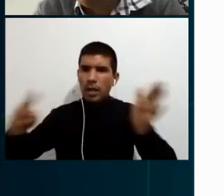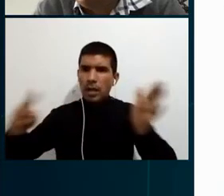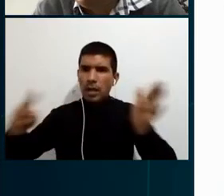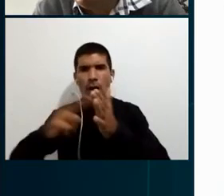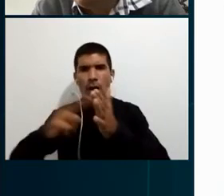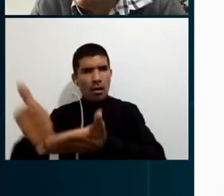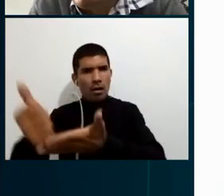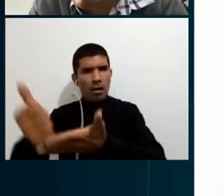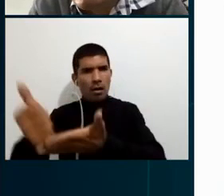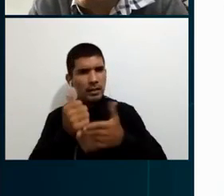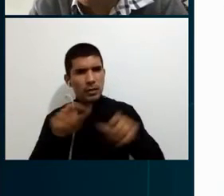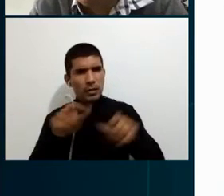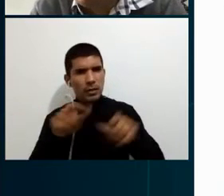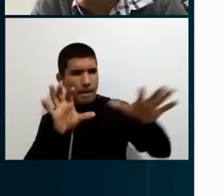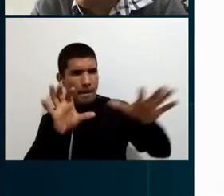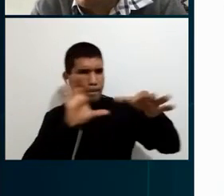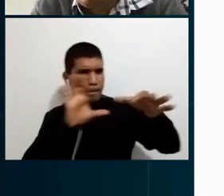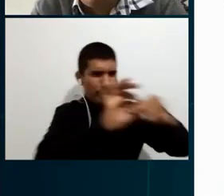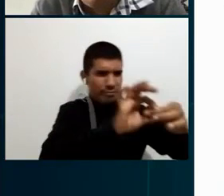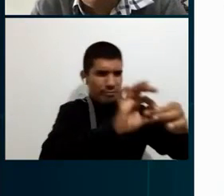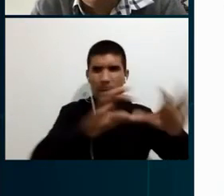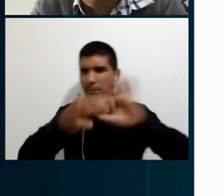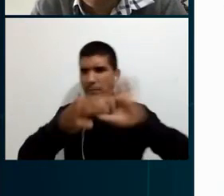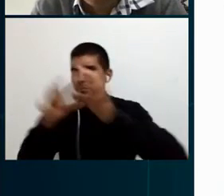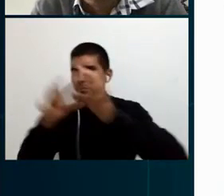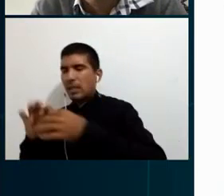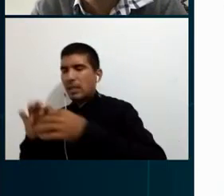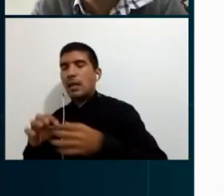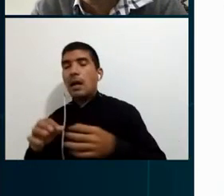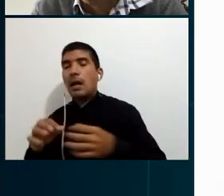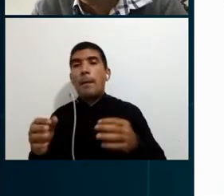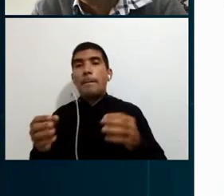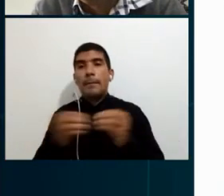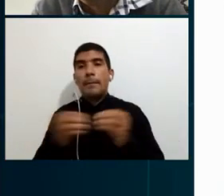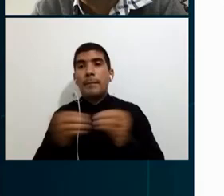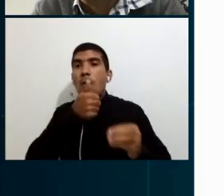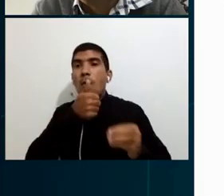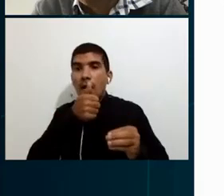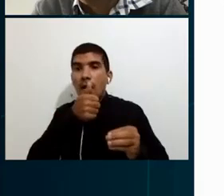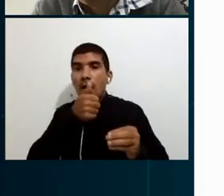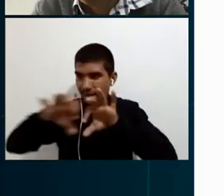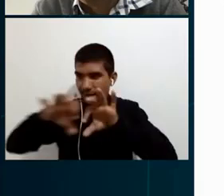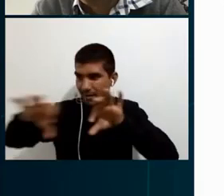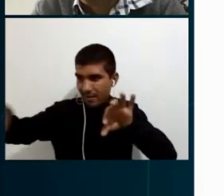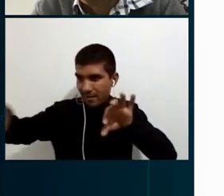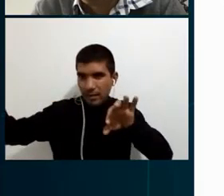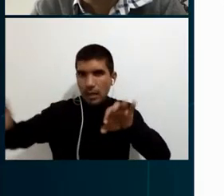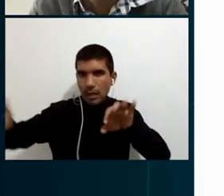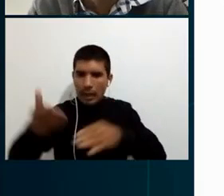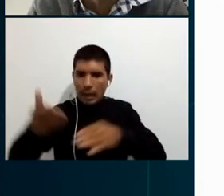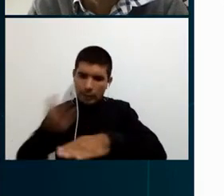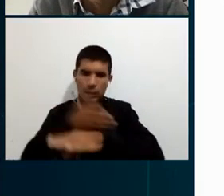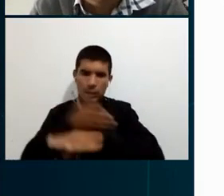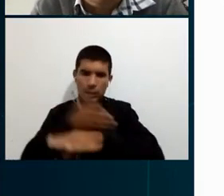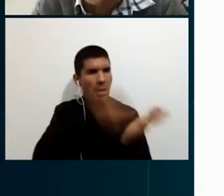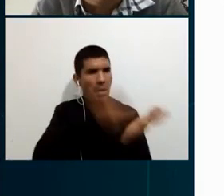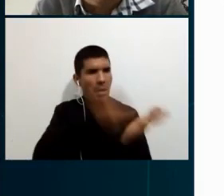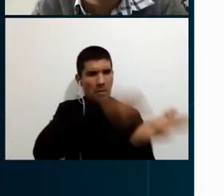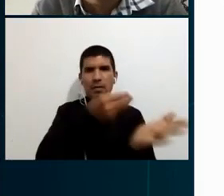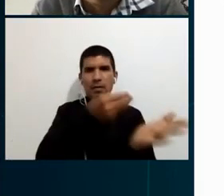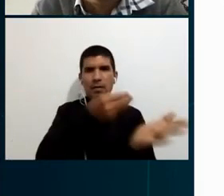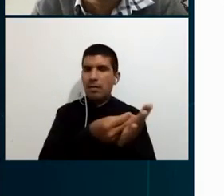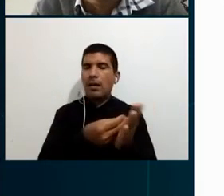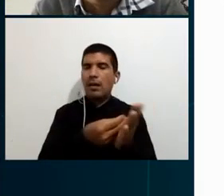El tema del prepago en aguas, el tema del prepago en energía, el tema del uso de